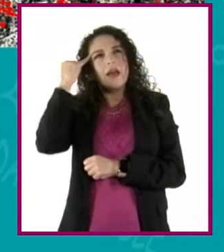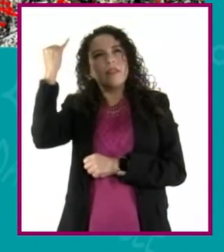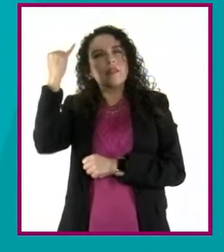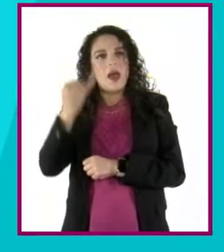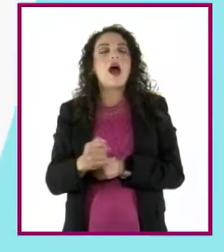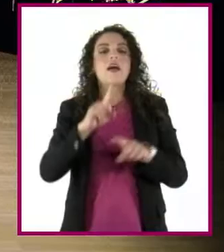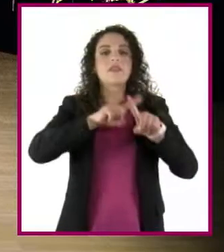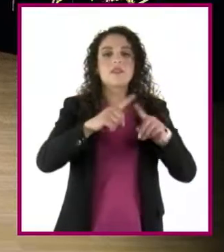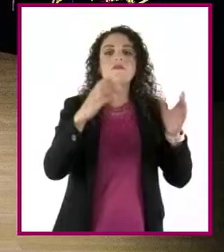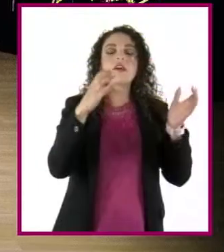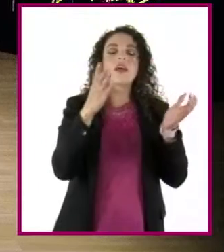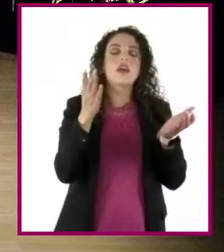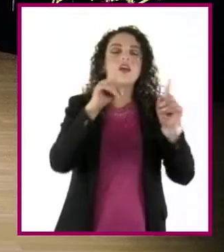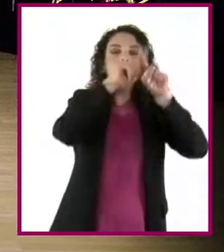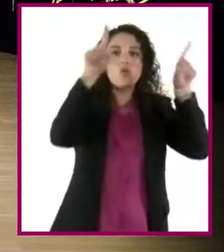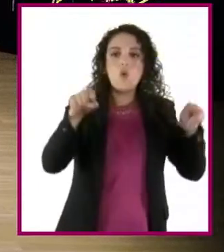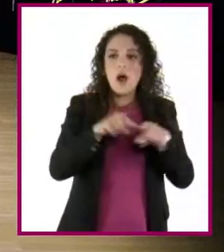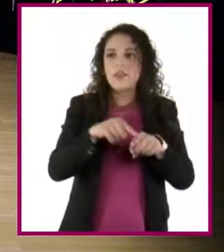conocer el concepto.